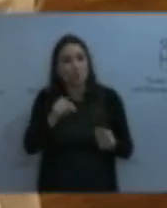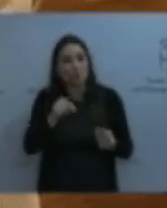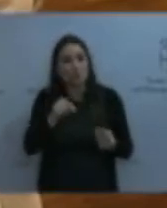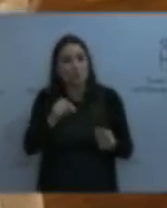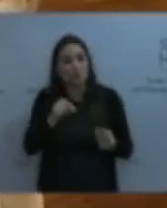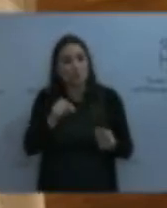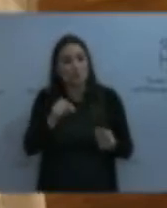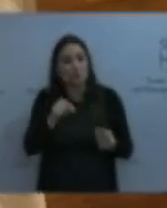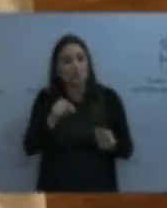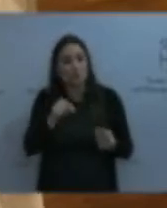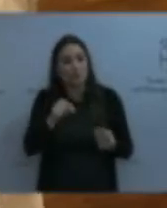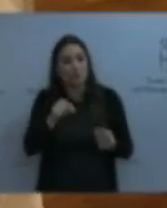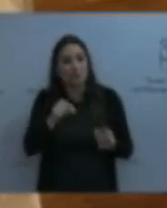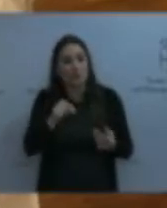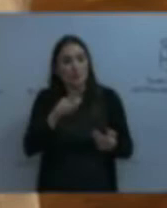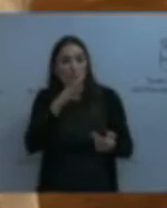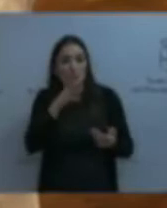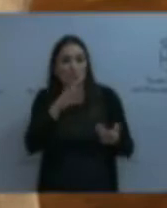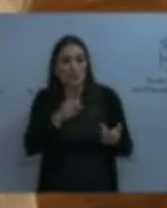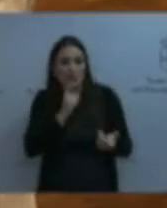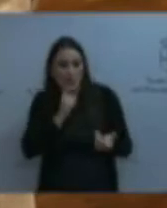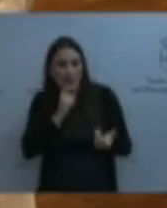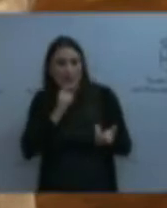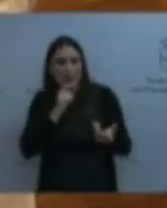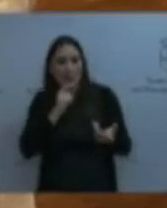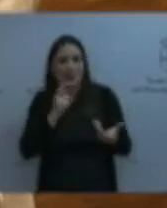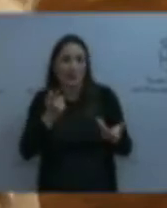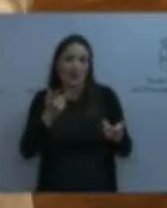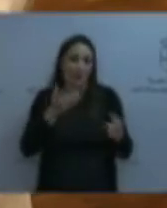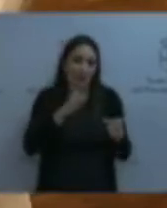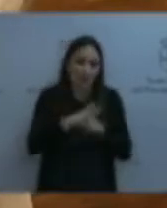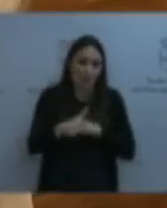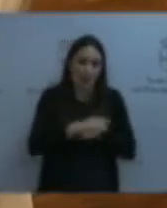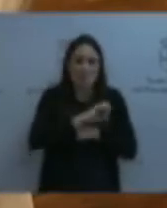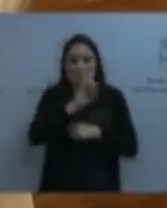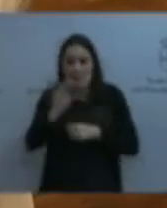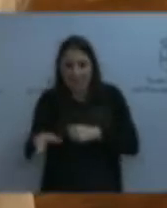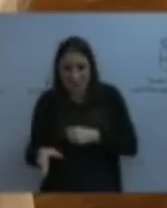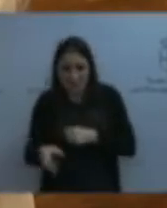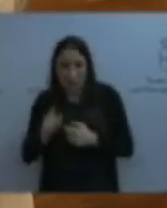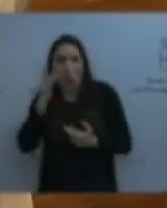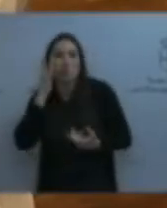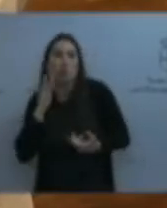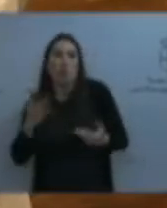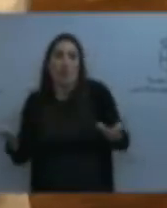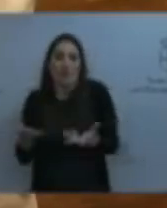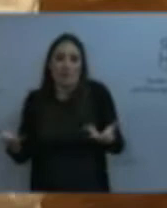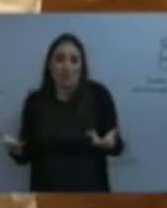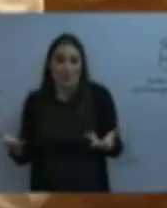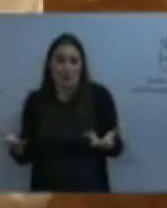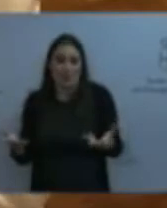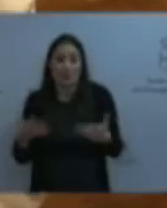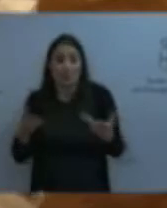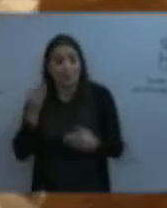de índole, de dificultad, de índole social, pesan muchísimo más que aquellas puras de emergencia, de urgencia, con lo